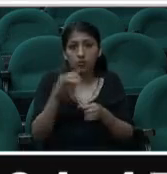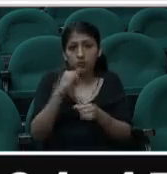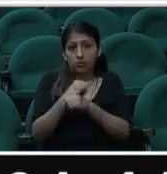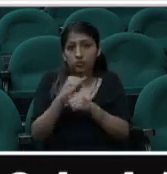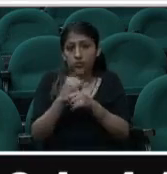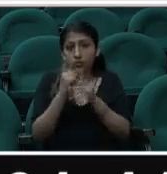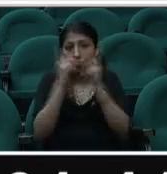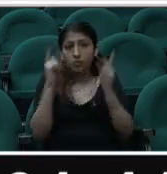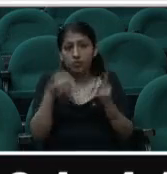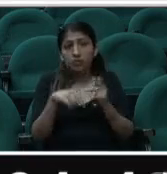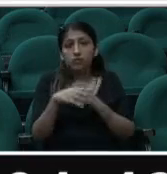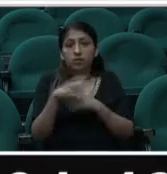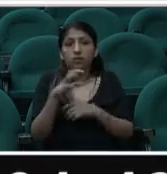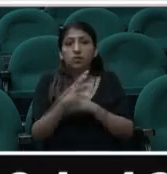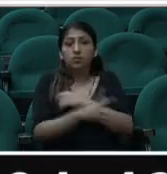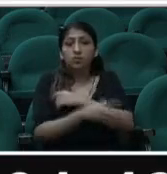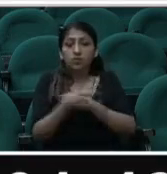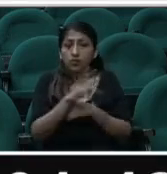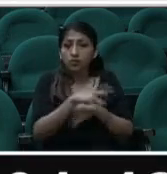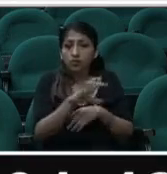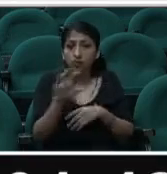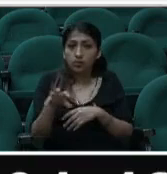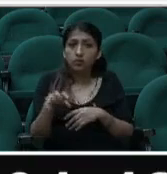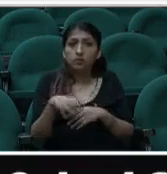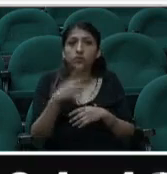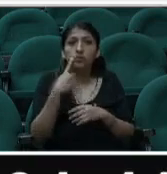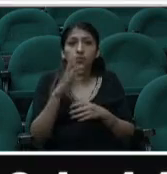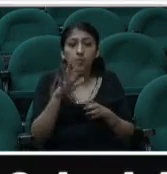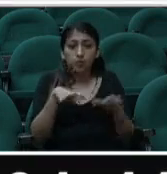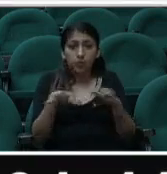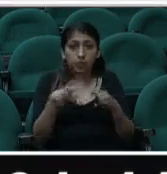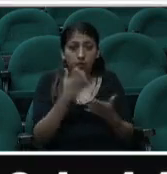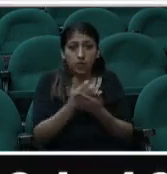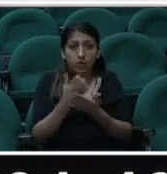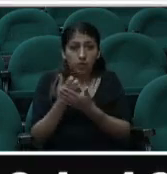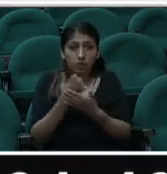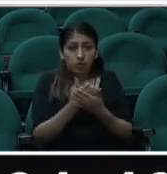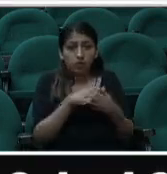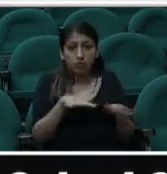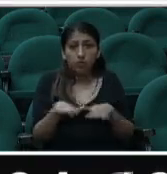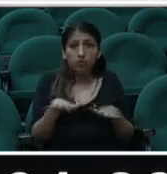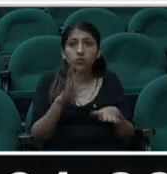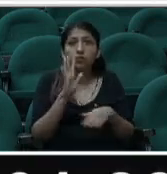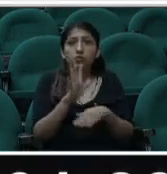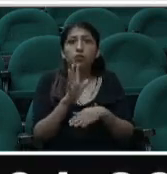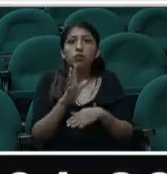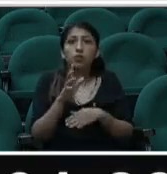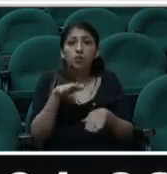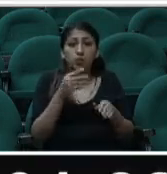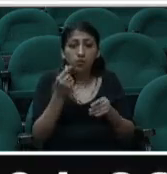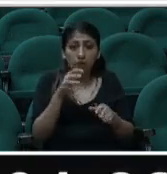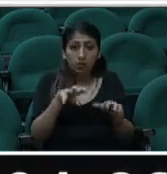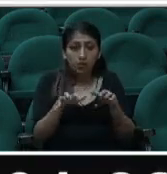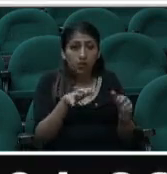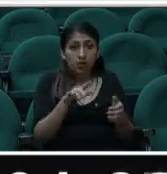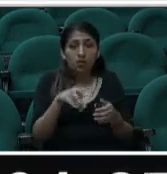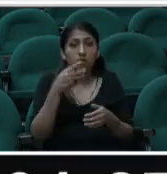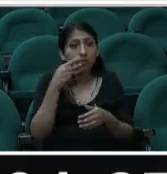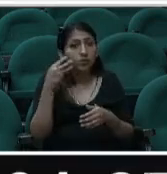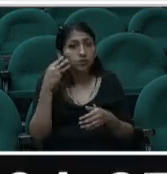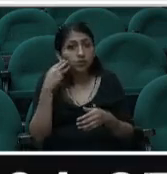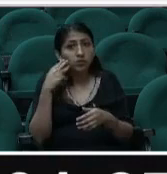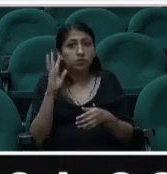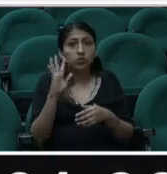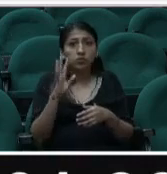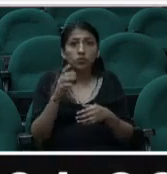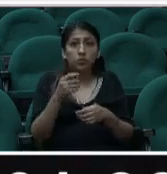en instituciones públicas de aquí en la provincia en realidad el movimiento económico de acuerdo a las estadísticas del inec plantea que los que mueven la economía en la provincia son los